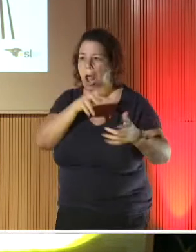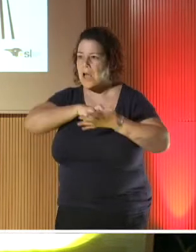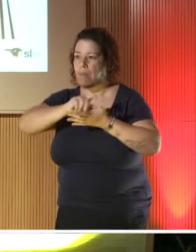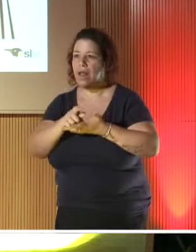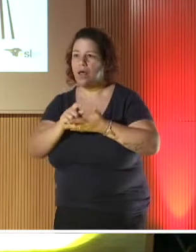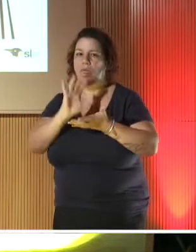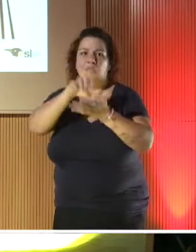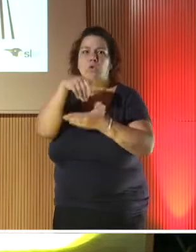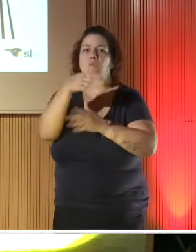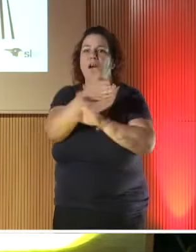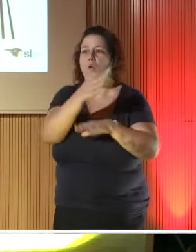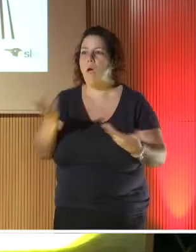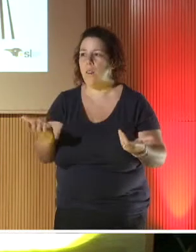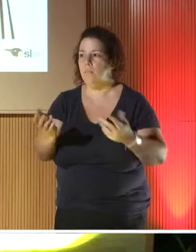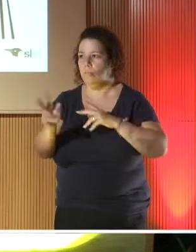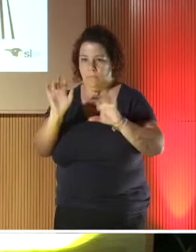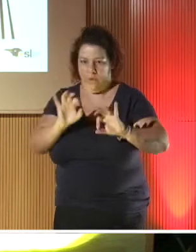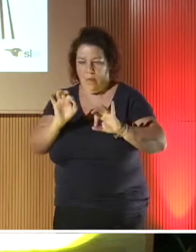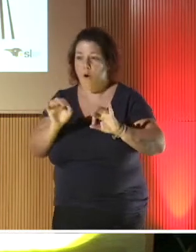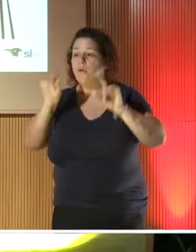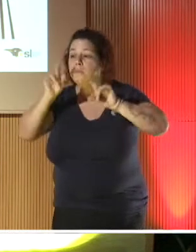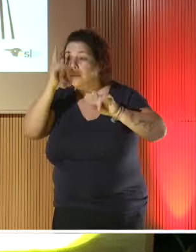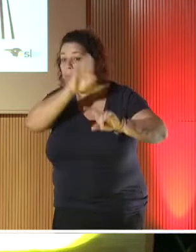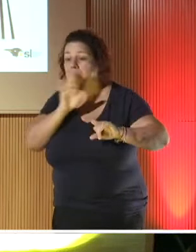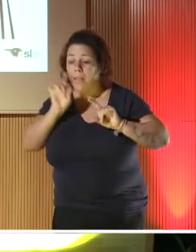tragar? ¿O le enseñasteis vosotros?